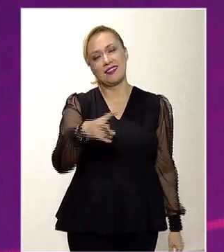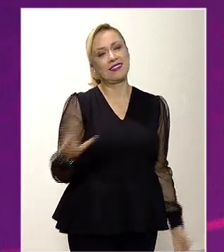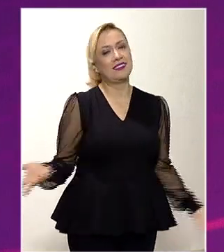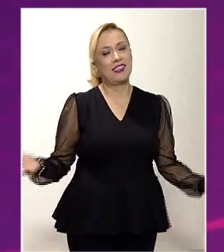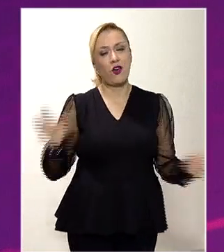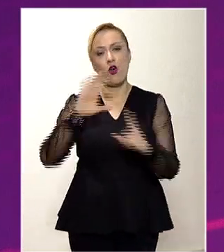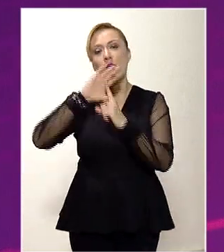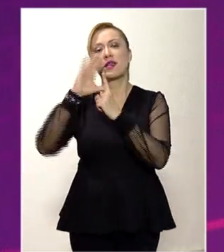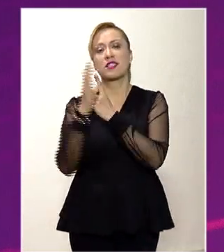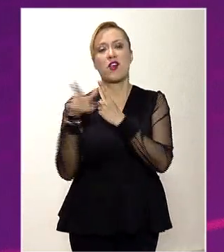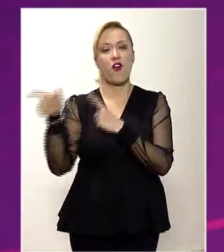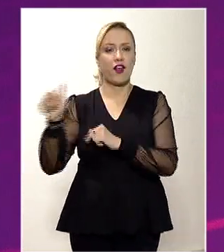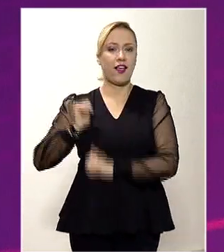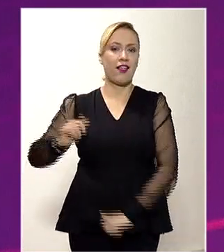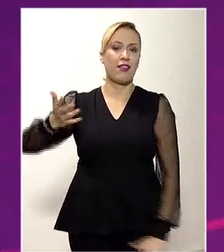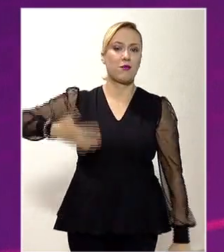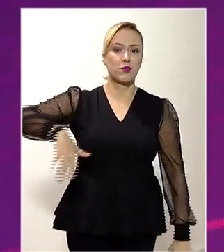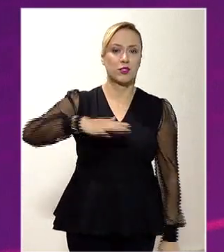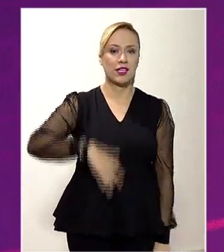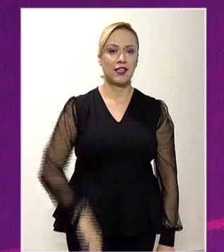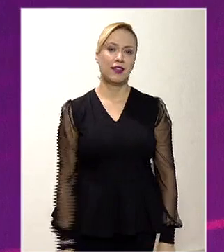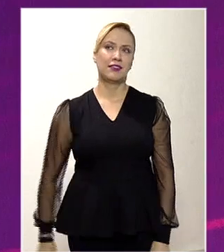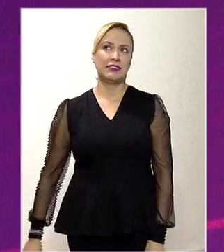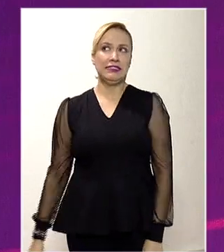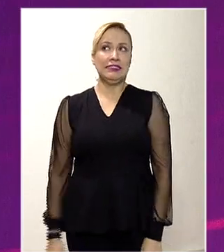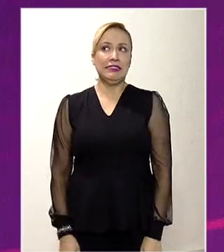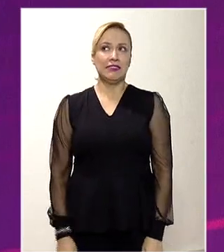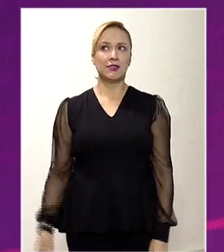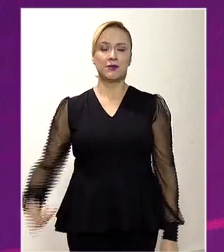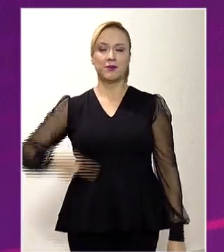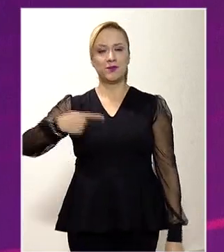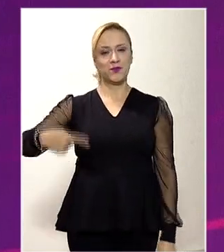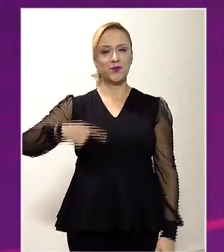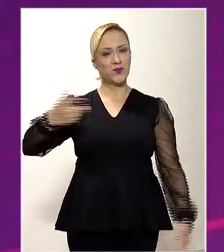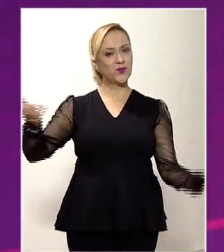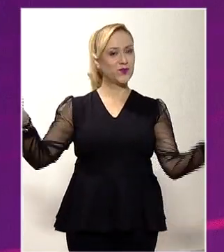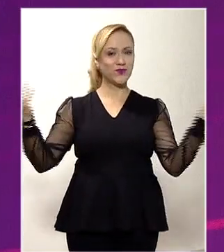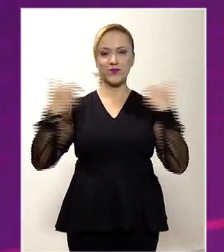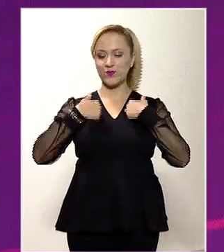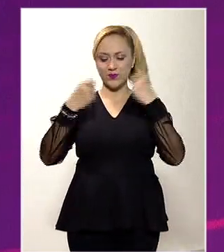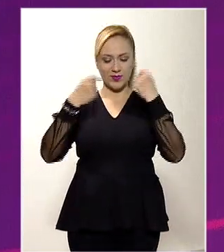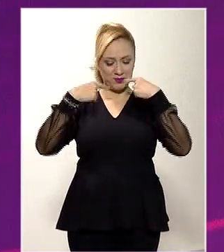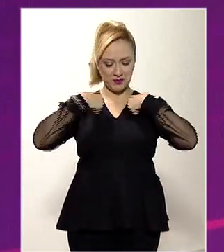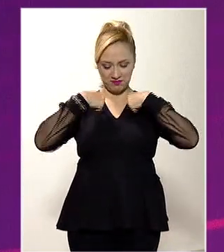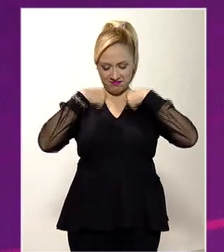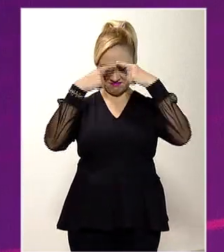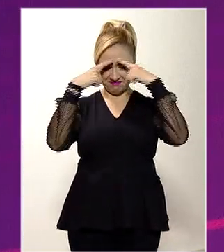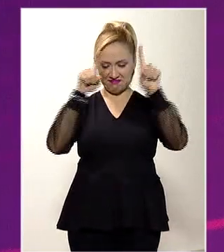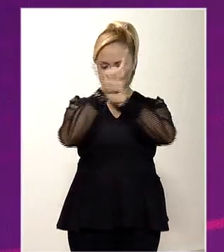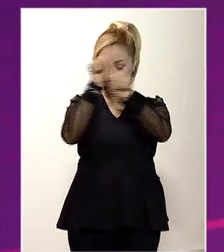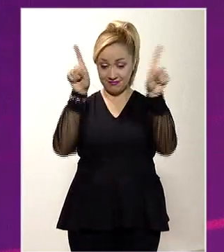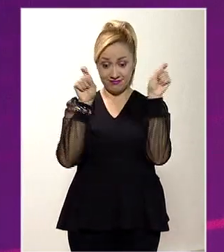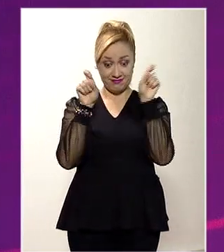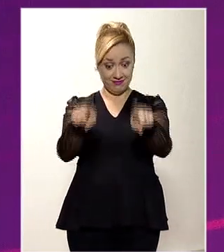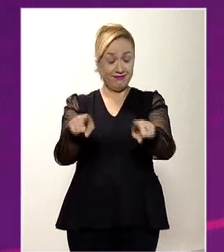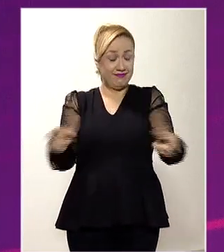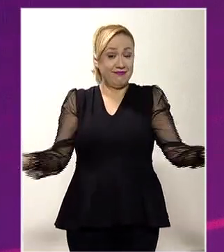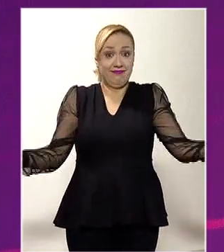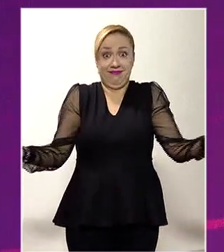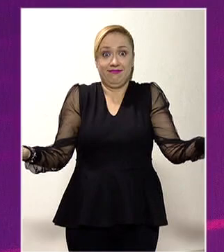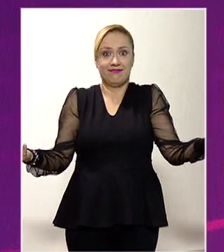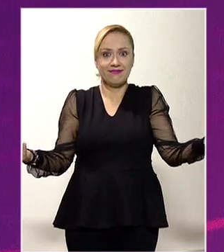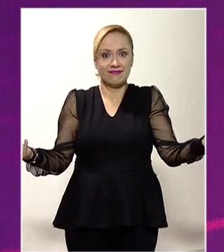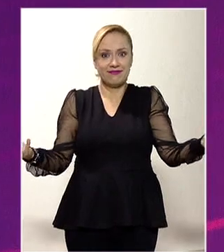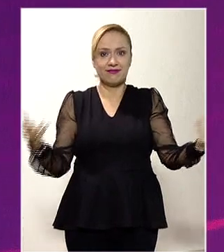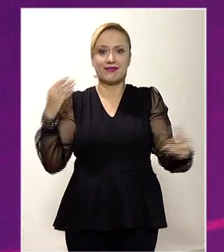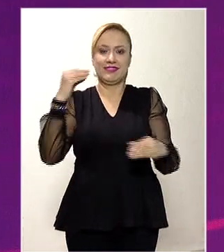papel de las comisiones de búsqueda? Es una gran pregunta porque es una pregunta que nosotras mismas nos hacemos. O sea, que las comisiones todavía estamos en proceso de construcción de